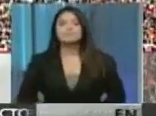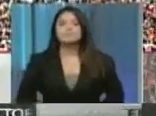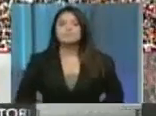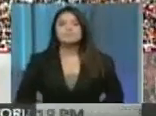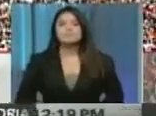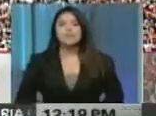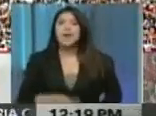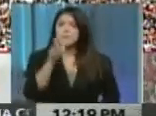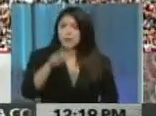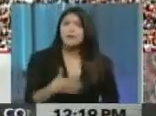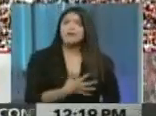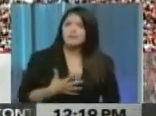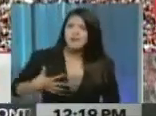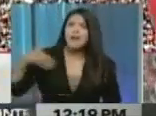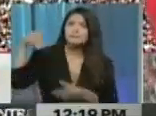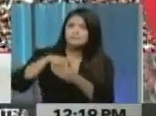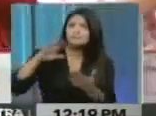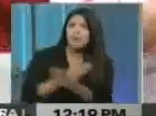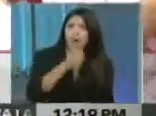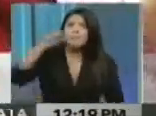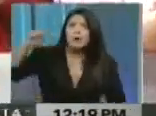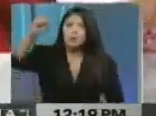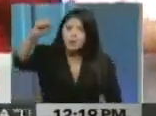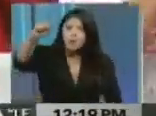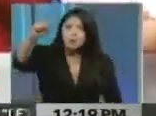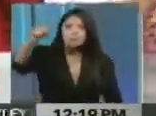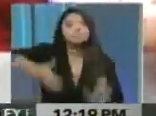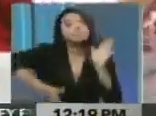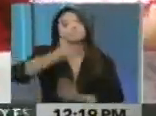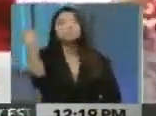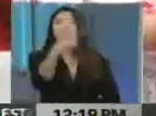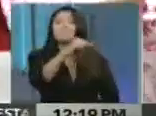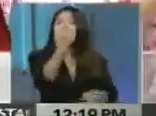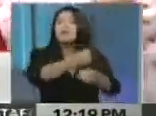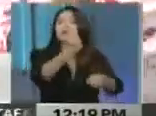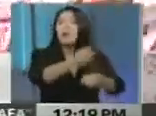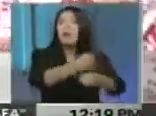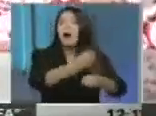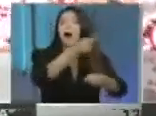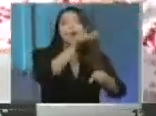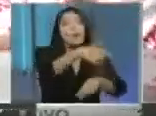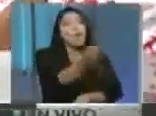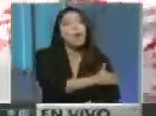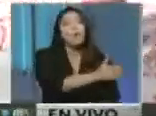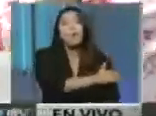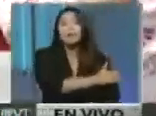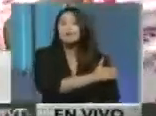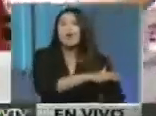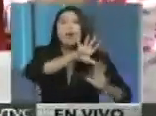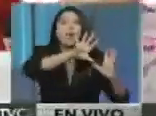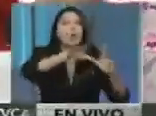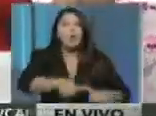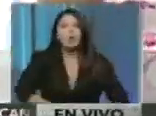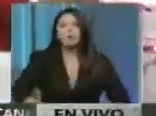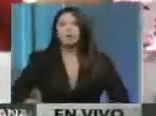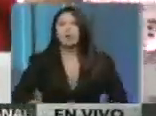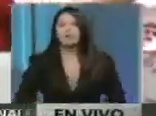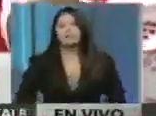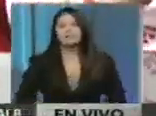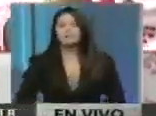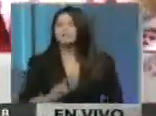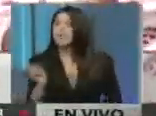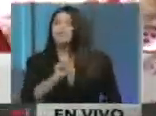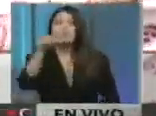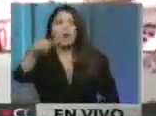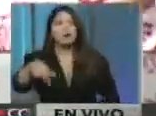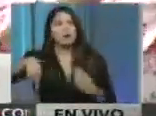El que quiera revocatorio a Maduro, que se vaya a trabajar con los ladrones, con los corruptos, no con